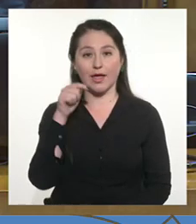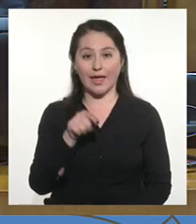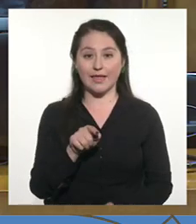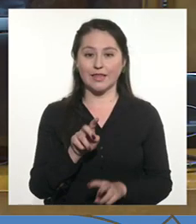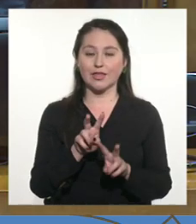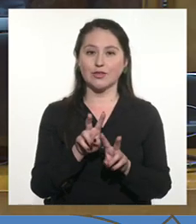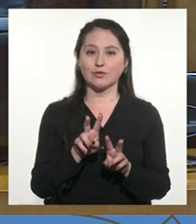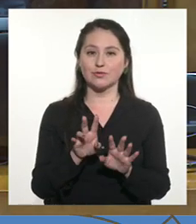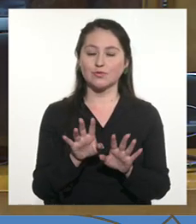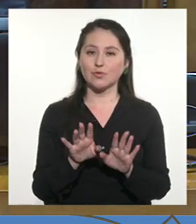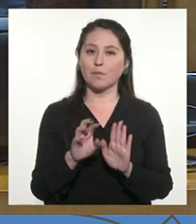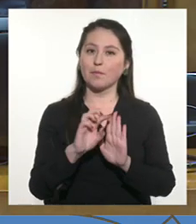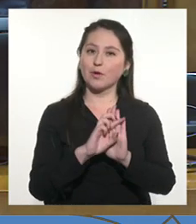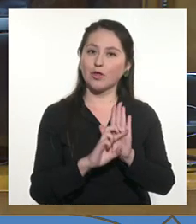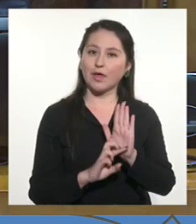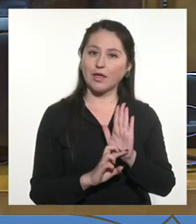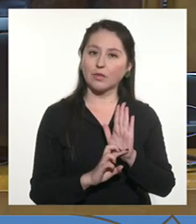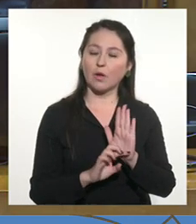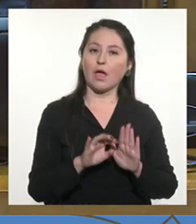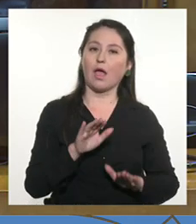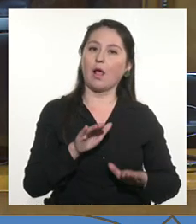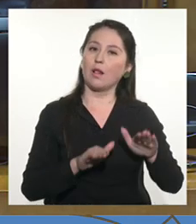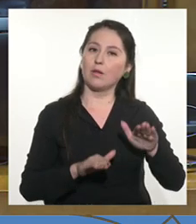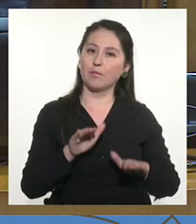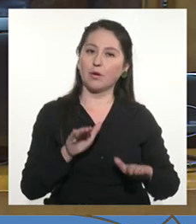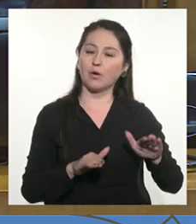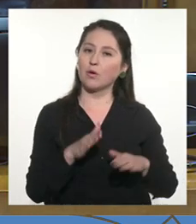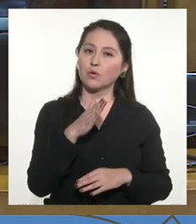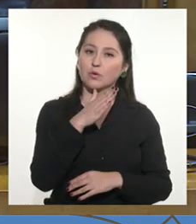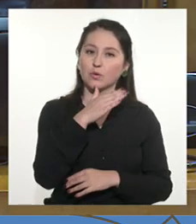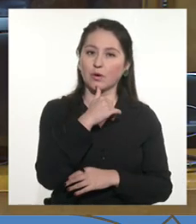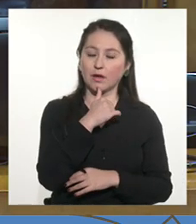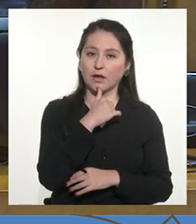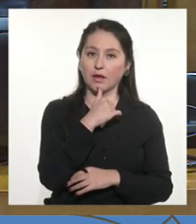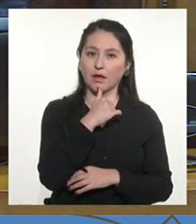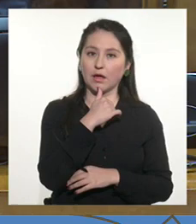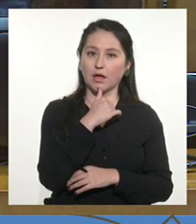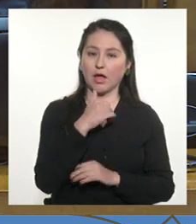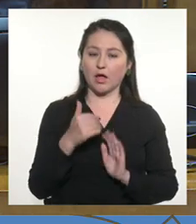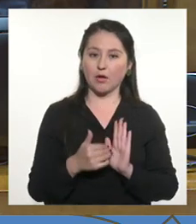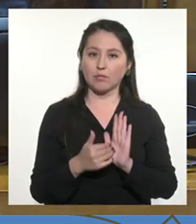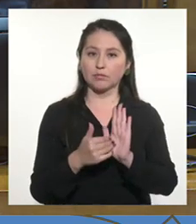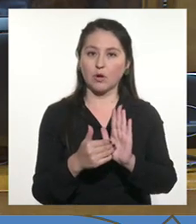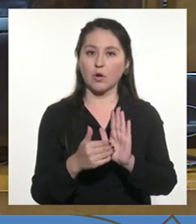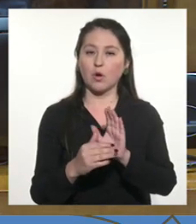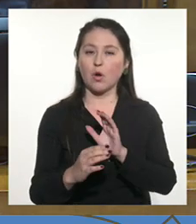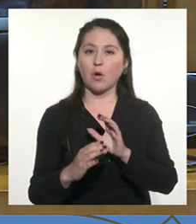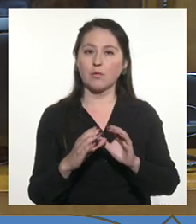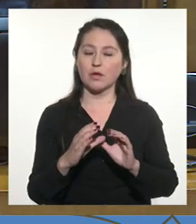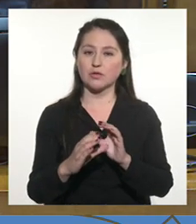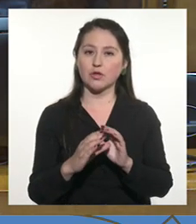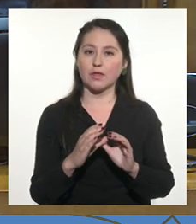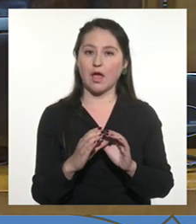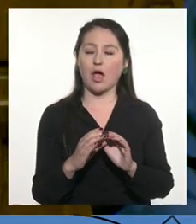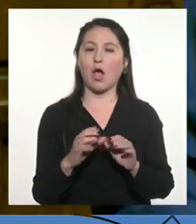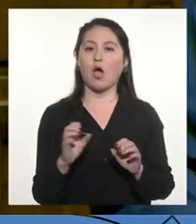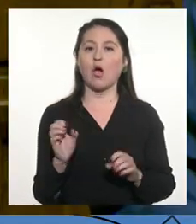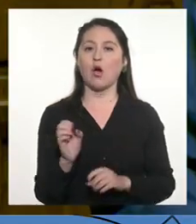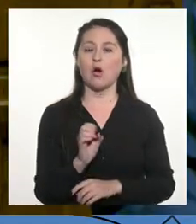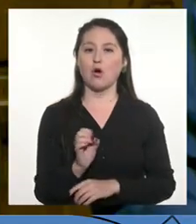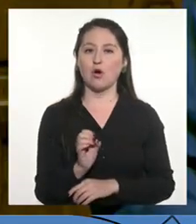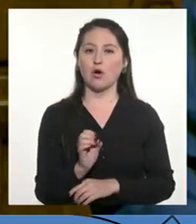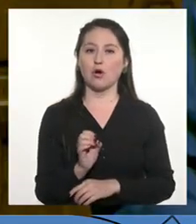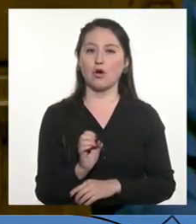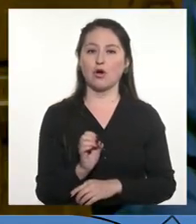que quizá no tiene el escenario comunicacional o la lógica de